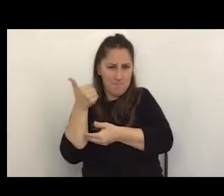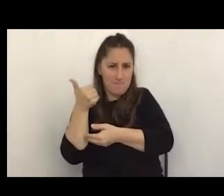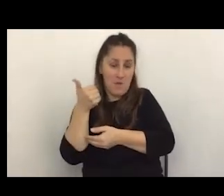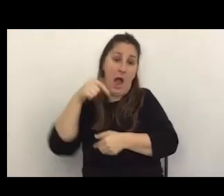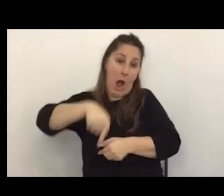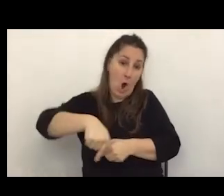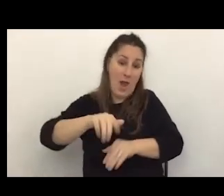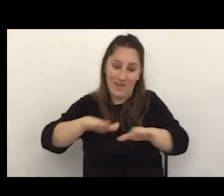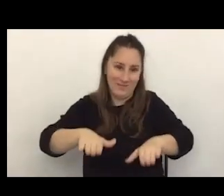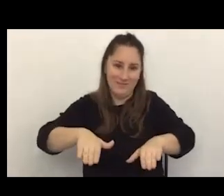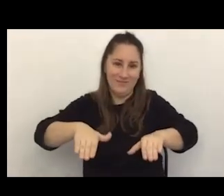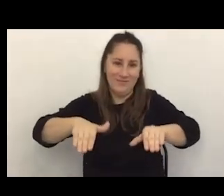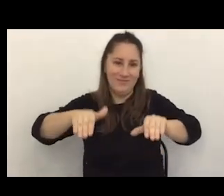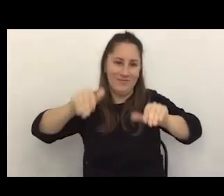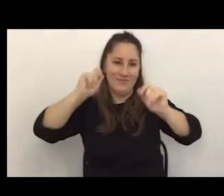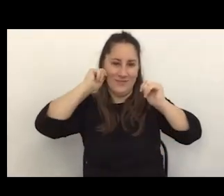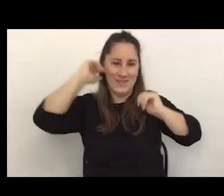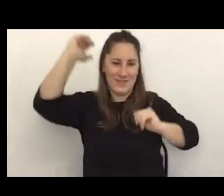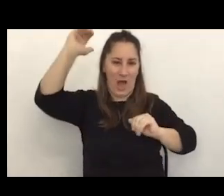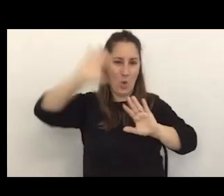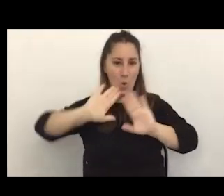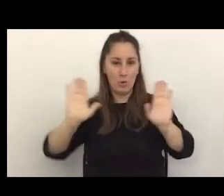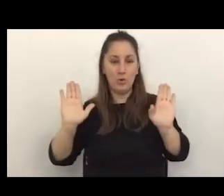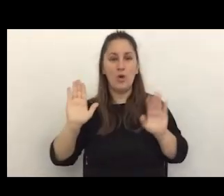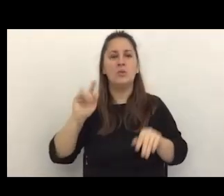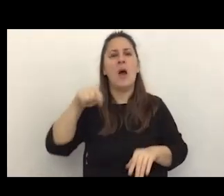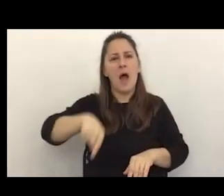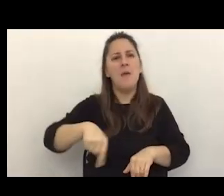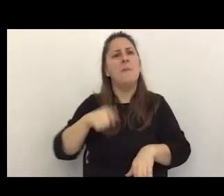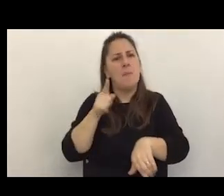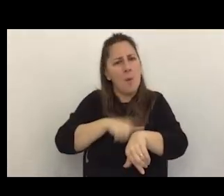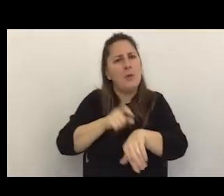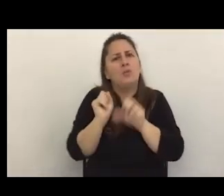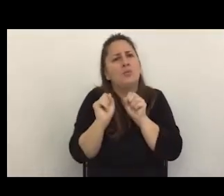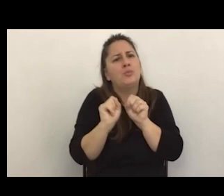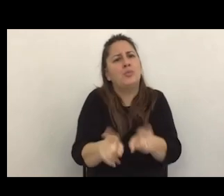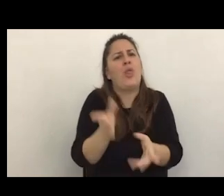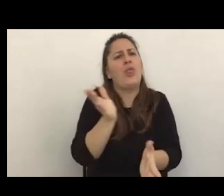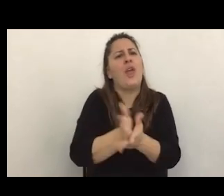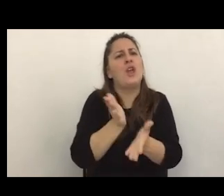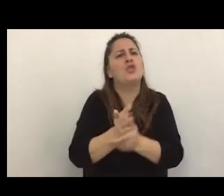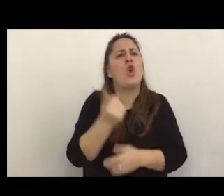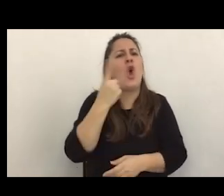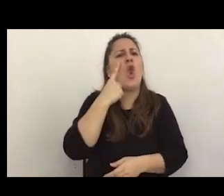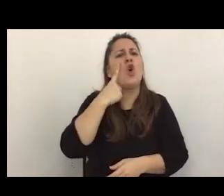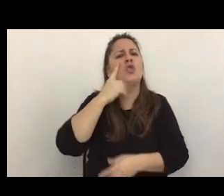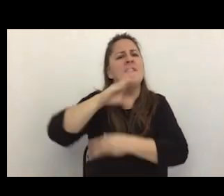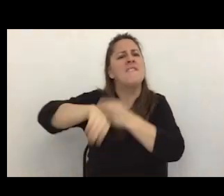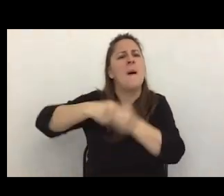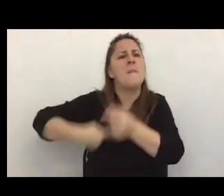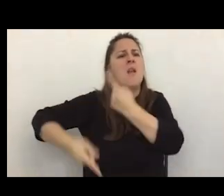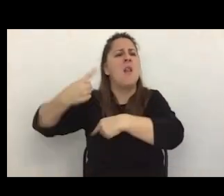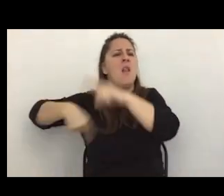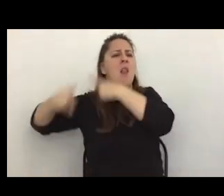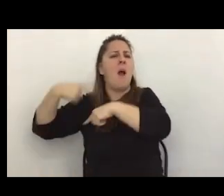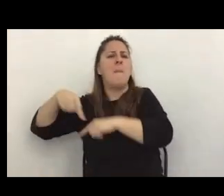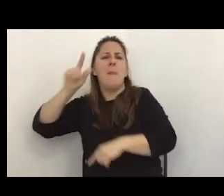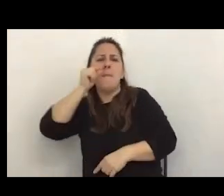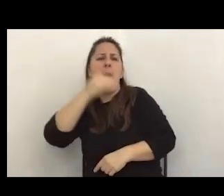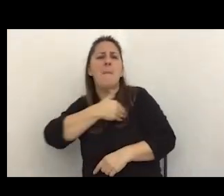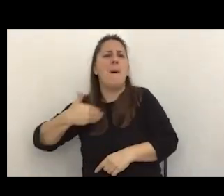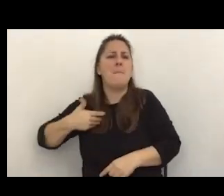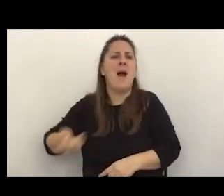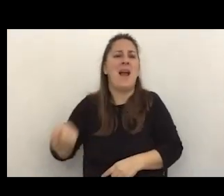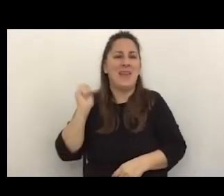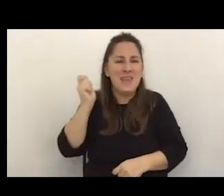adultos, han tenido derecho a conocer sus orígenes, o sea, indagar sobre su paternidad y su